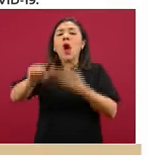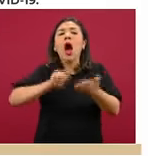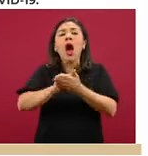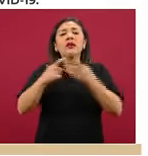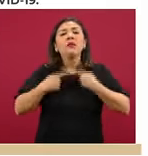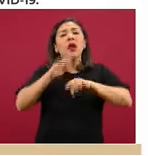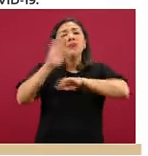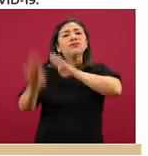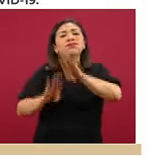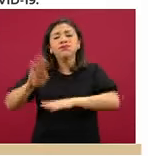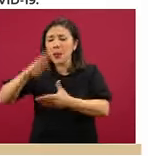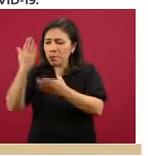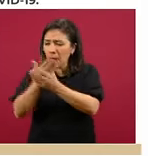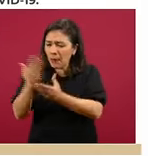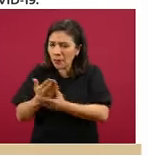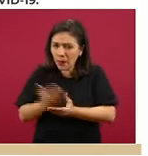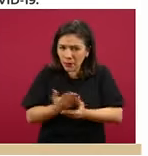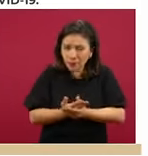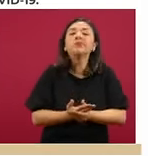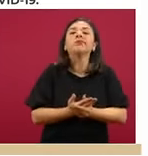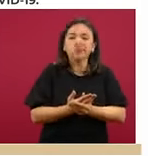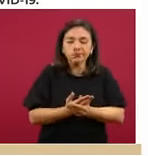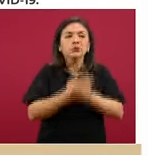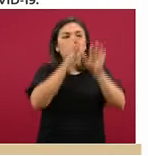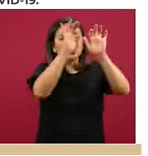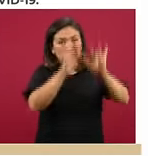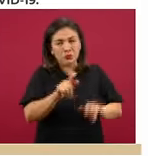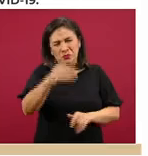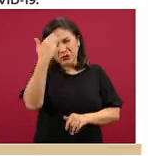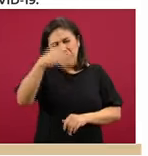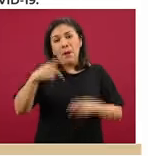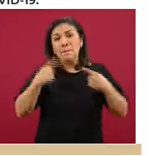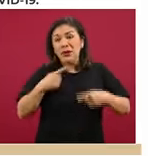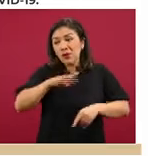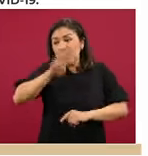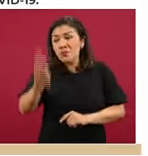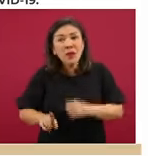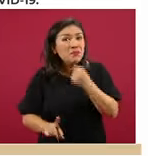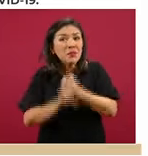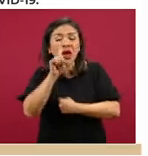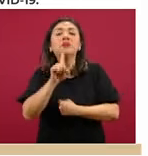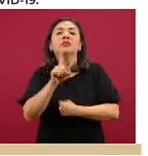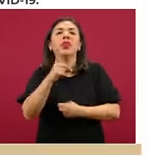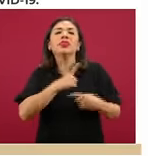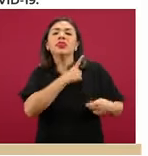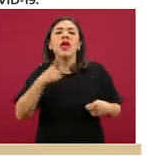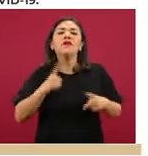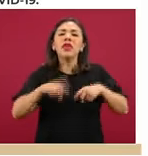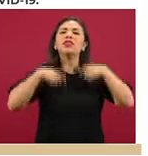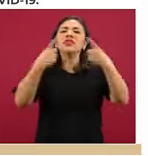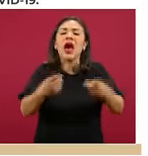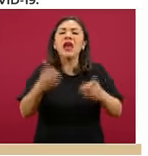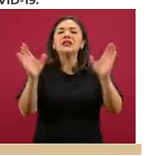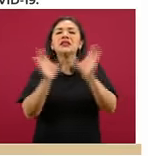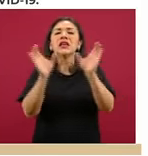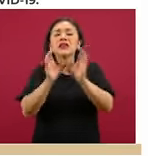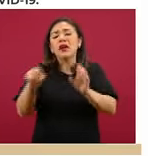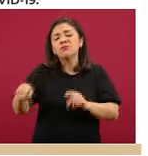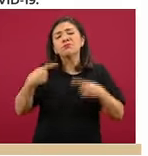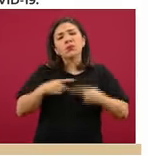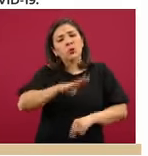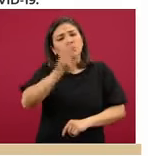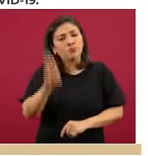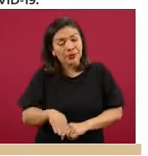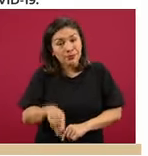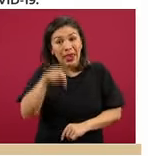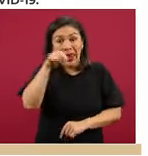defunción. Recuerden que cuando una persona lamentablemente fallece, se expide el certificado de defunción